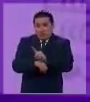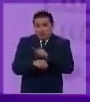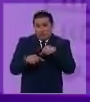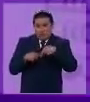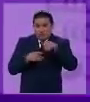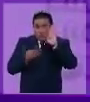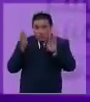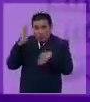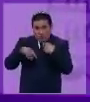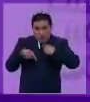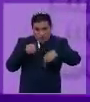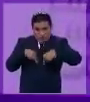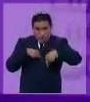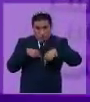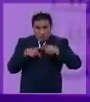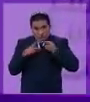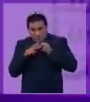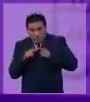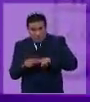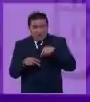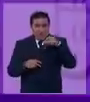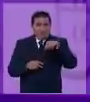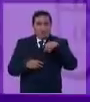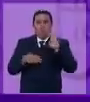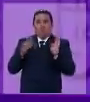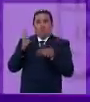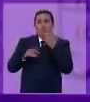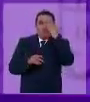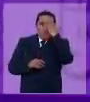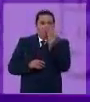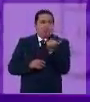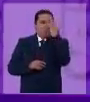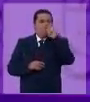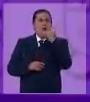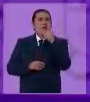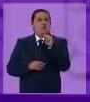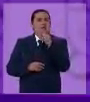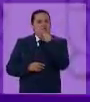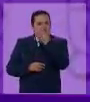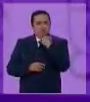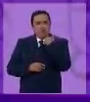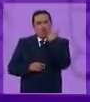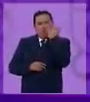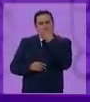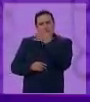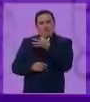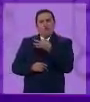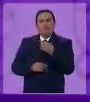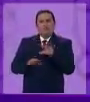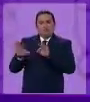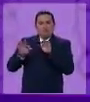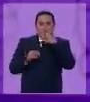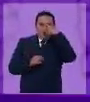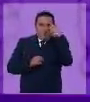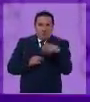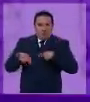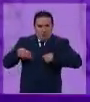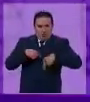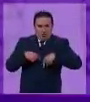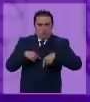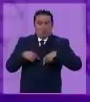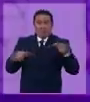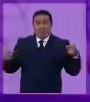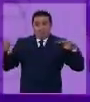la selección la mejor de las suertes. Que hagan un mundial que nos haga sentir muy, muy orgullosos. El tema es bien importante.